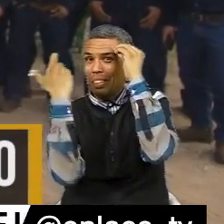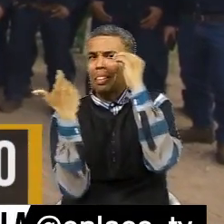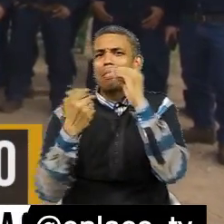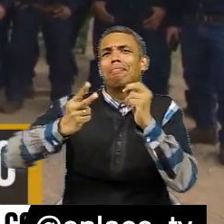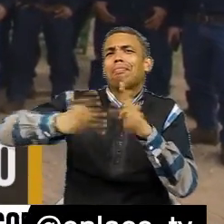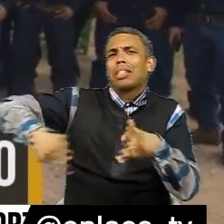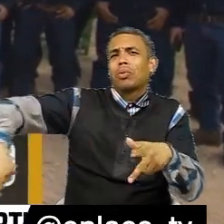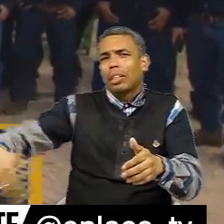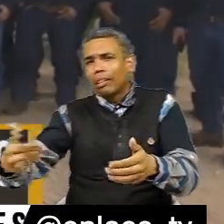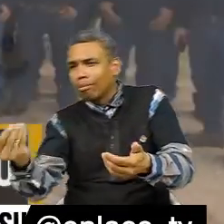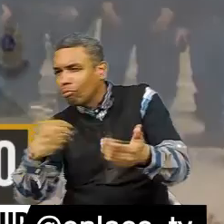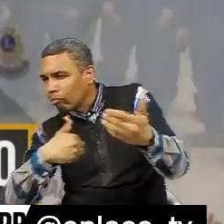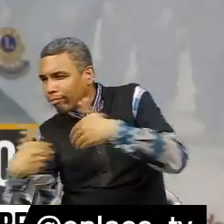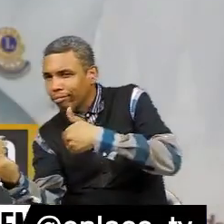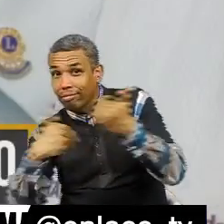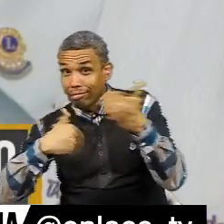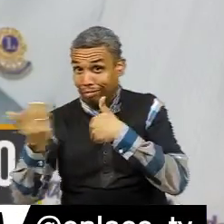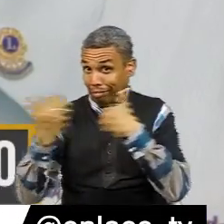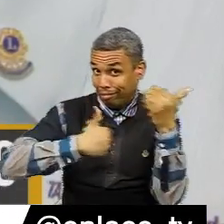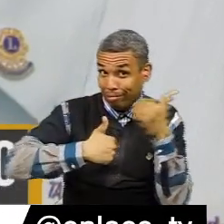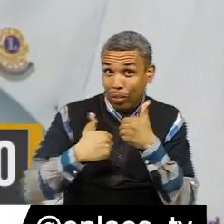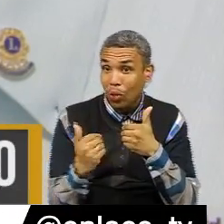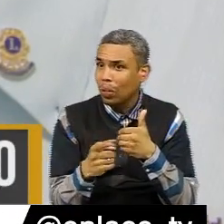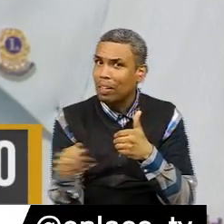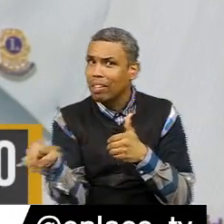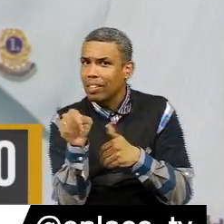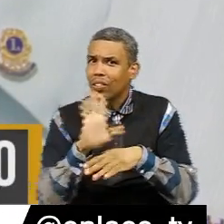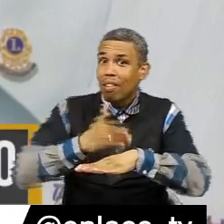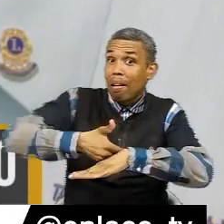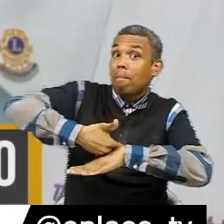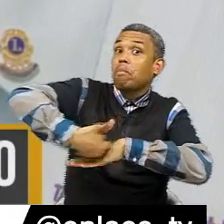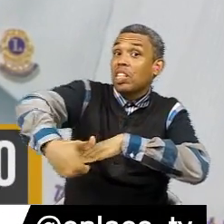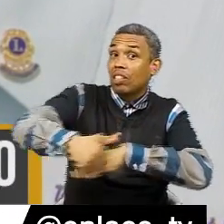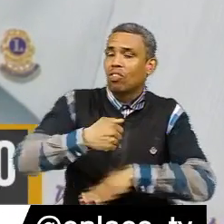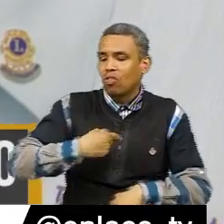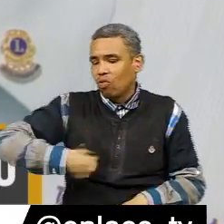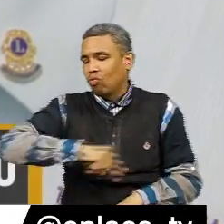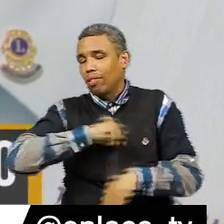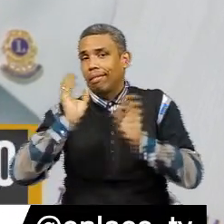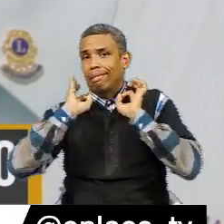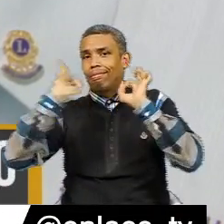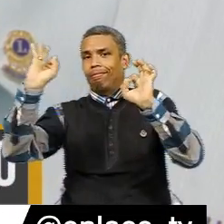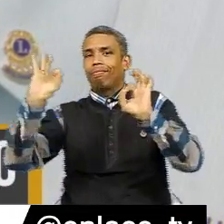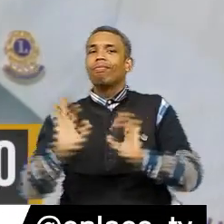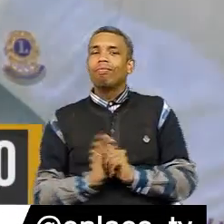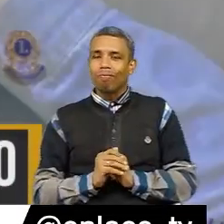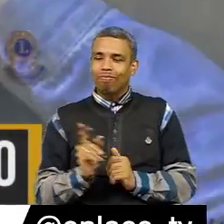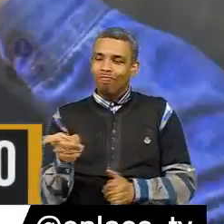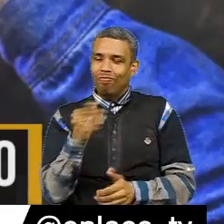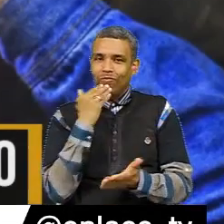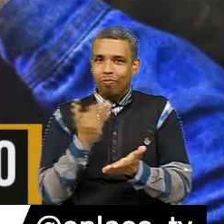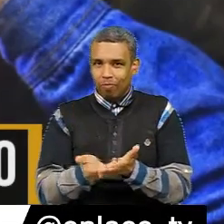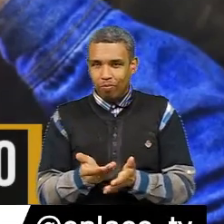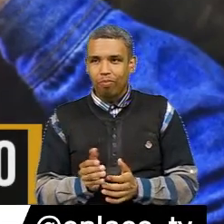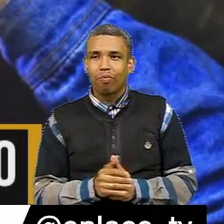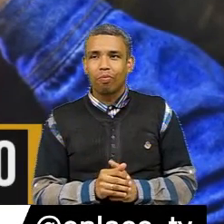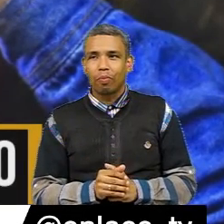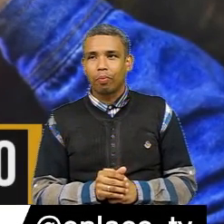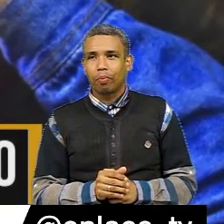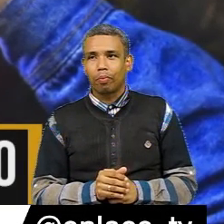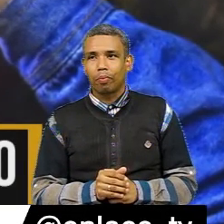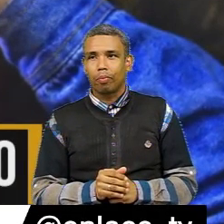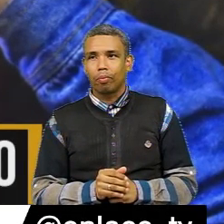nosotros crecer en la calidad y en el servicio. Y apuntamos a sacarle provecho a ese puerto, a ver si podemos